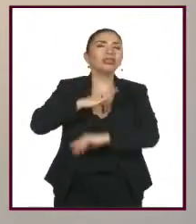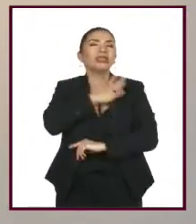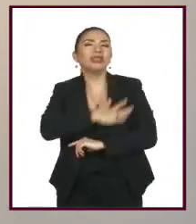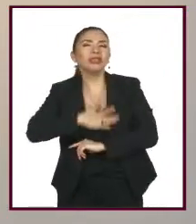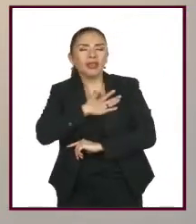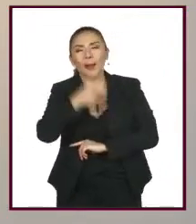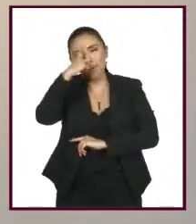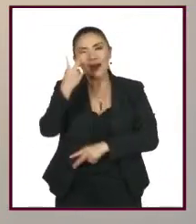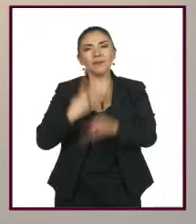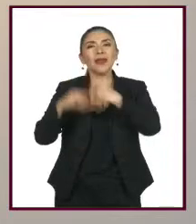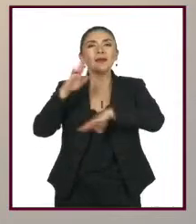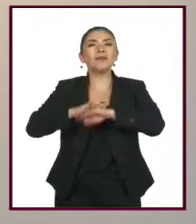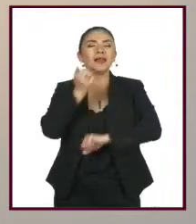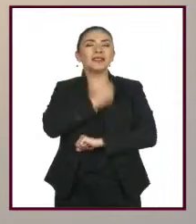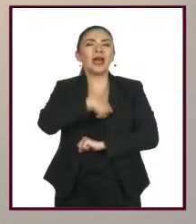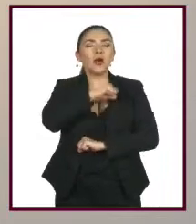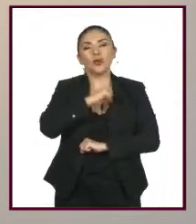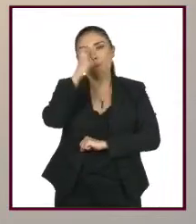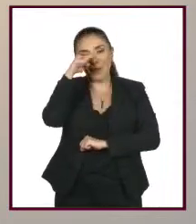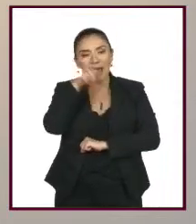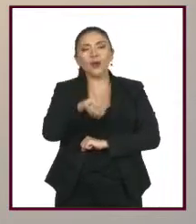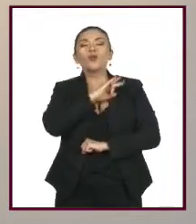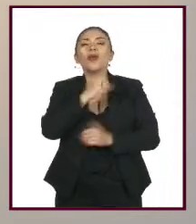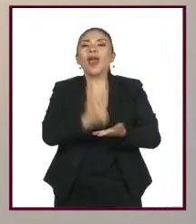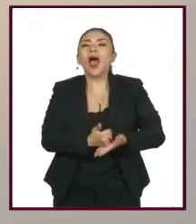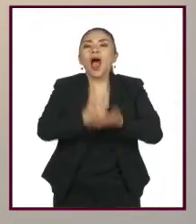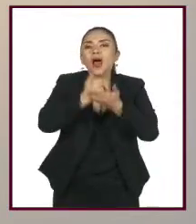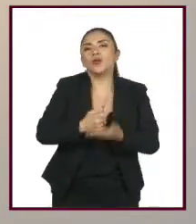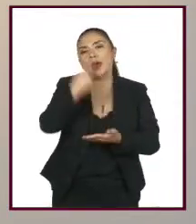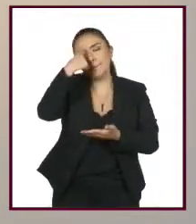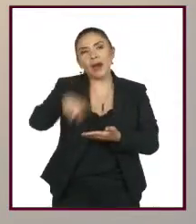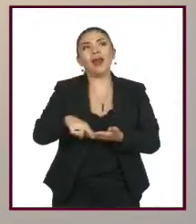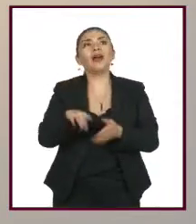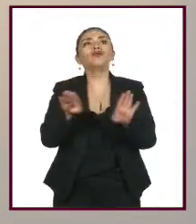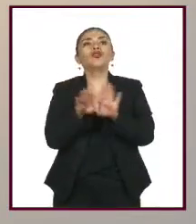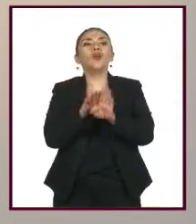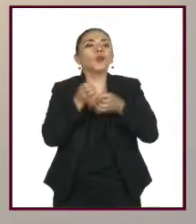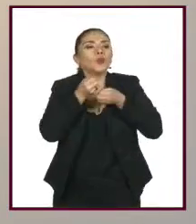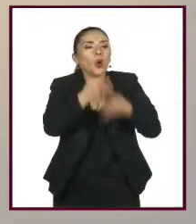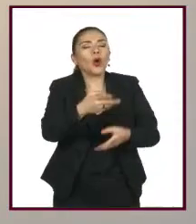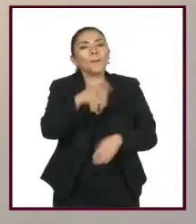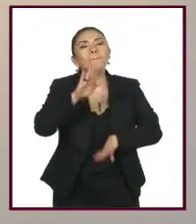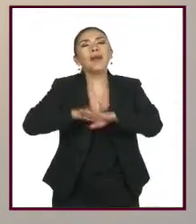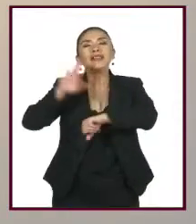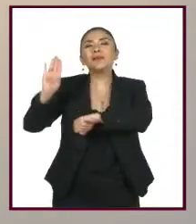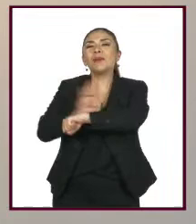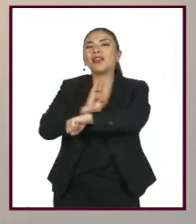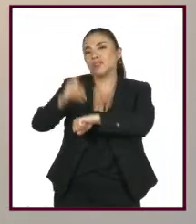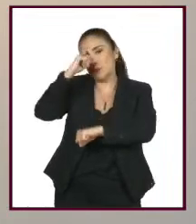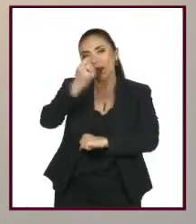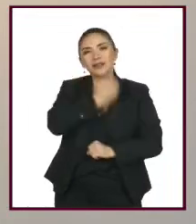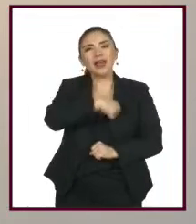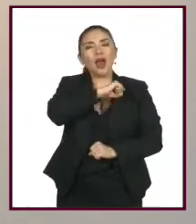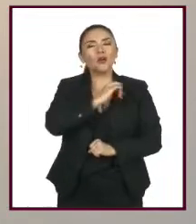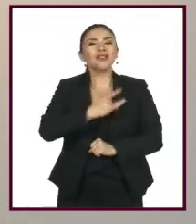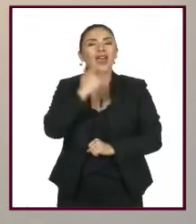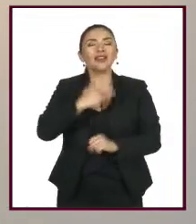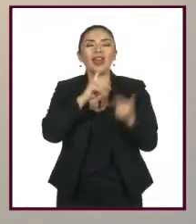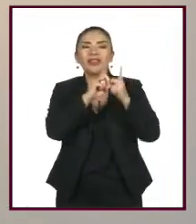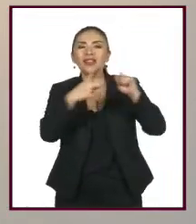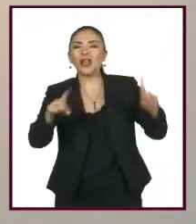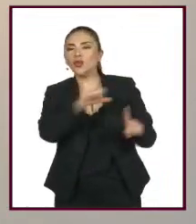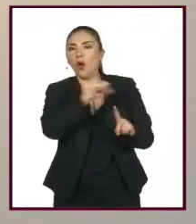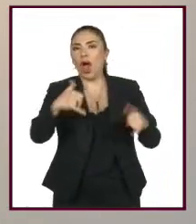lúdicas saludables que fomenten y que ayudan de forma pues benéfica a la salud y el desarrollo de las y